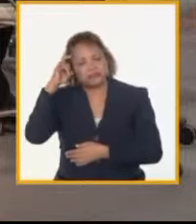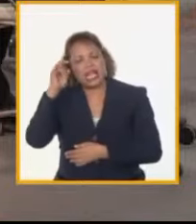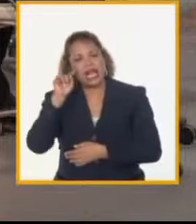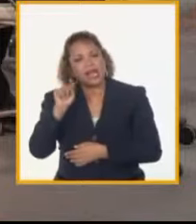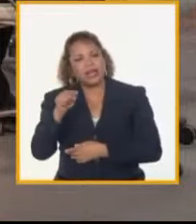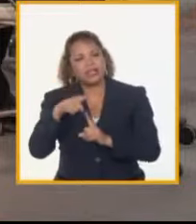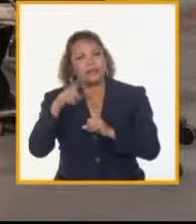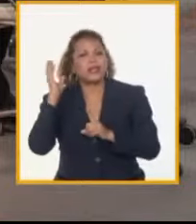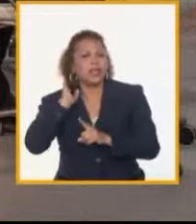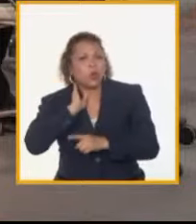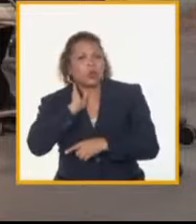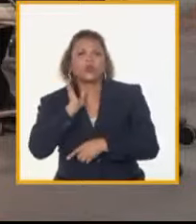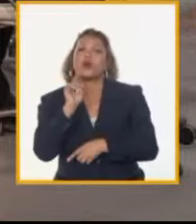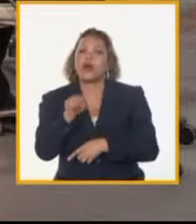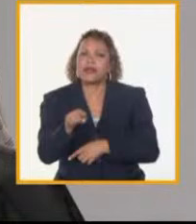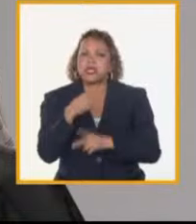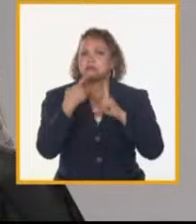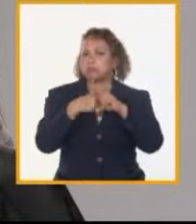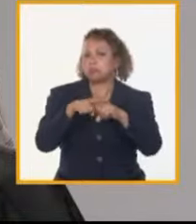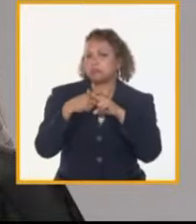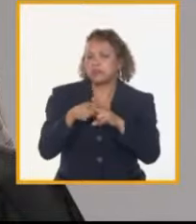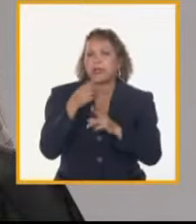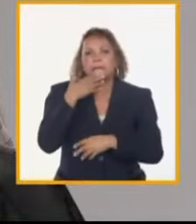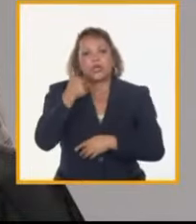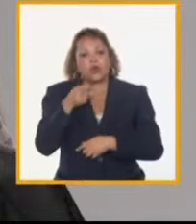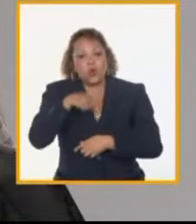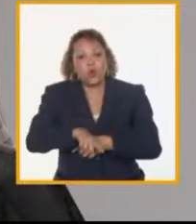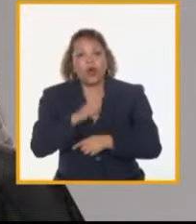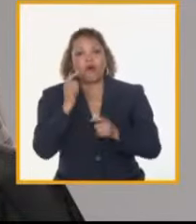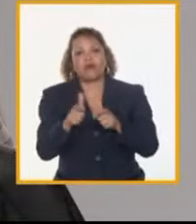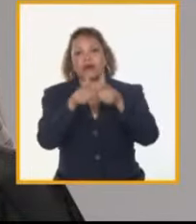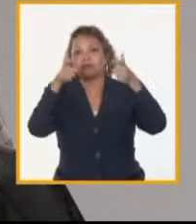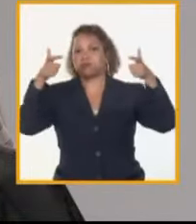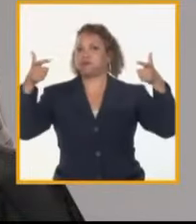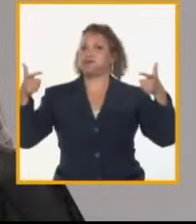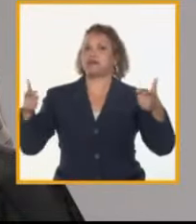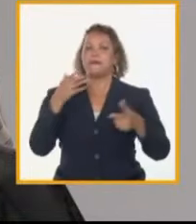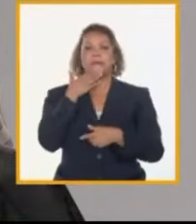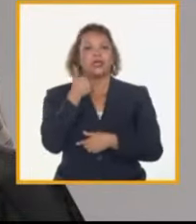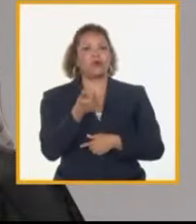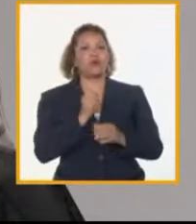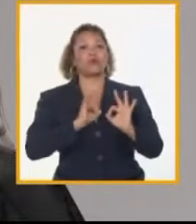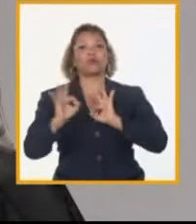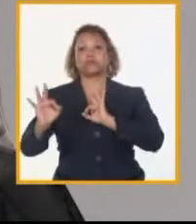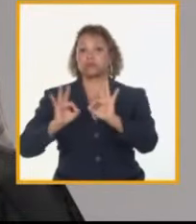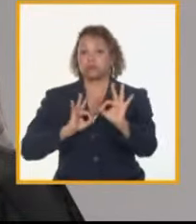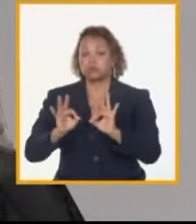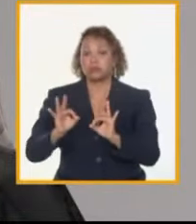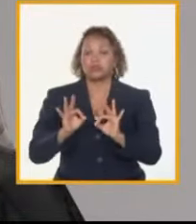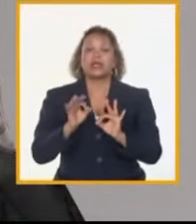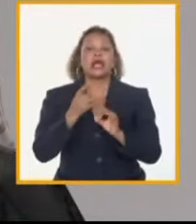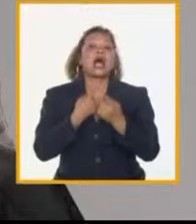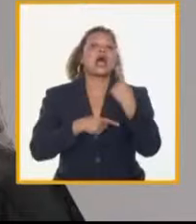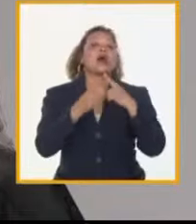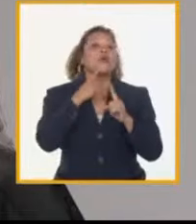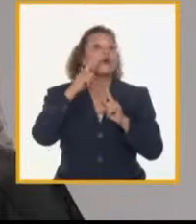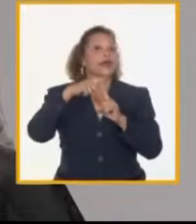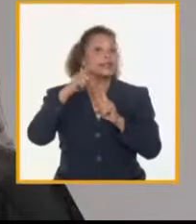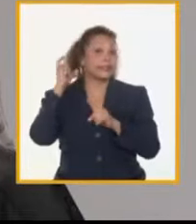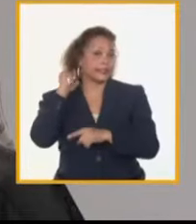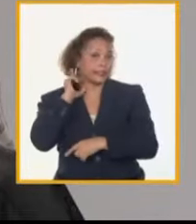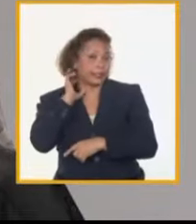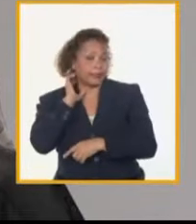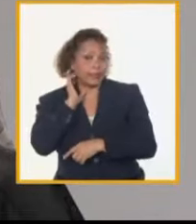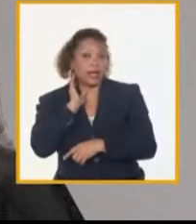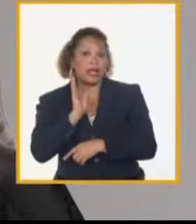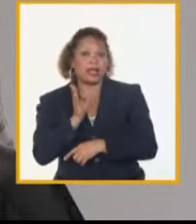que dieron al traste con que hoy hay mayor amplitud, hoy hay mayor seguridad allí adentro. Aunque la terminal, como hablábamos ahorita,